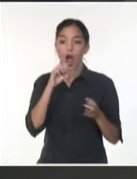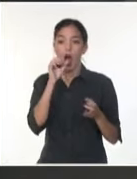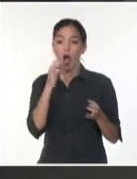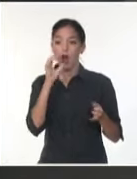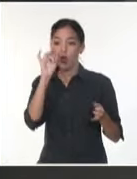noticias